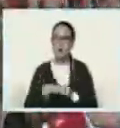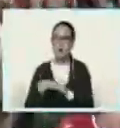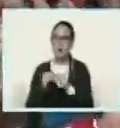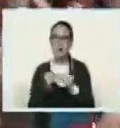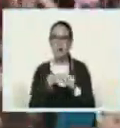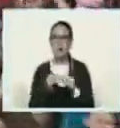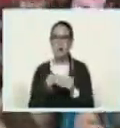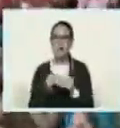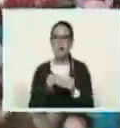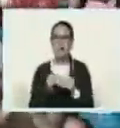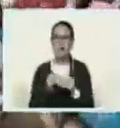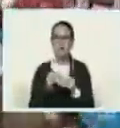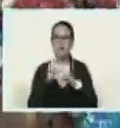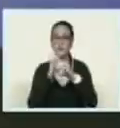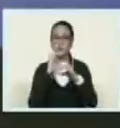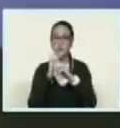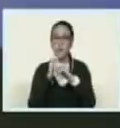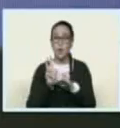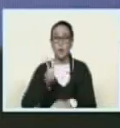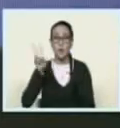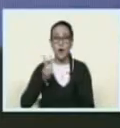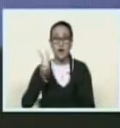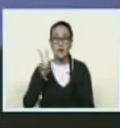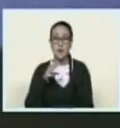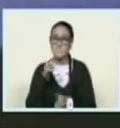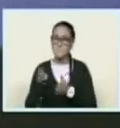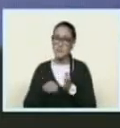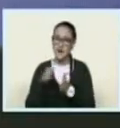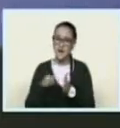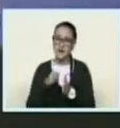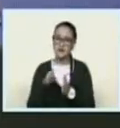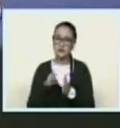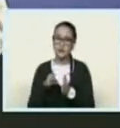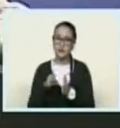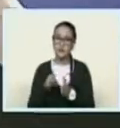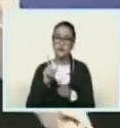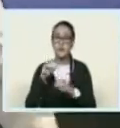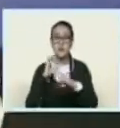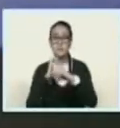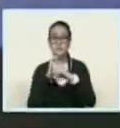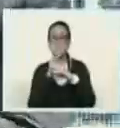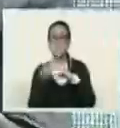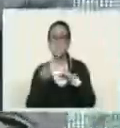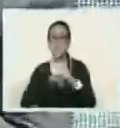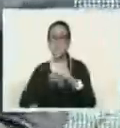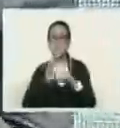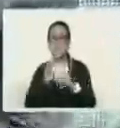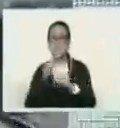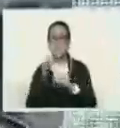en el tren de los Valles del Tuy, en el metro y en los sistemas de Metrobús.